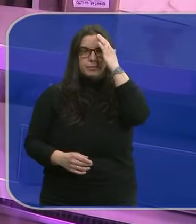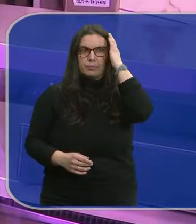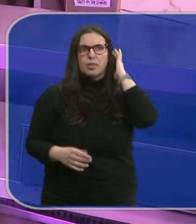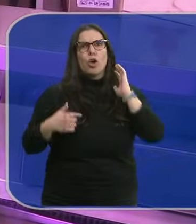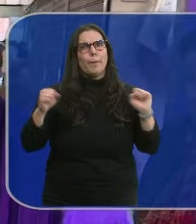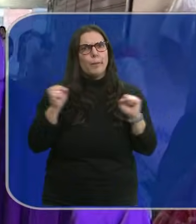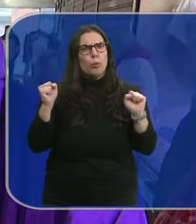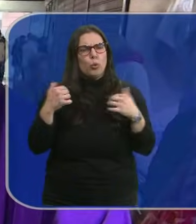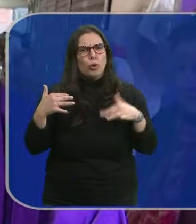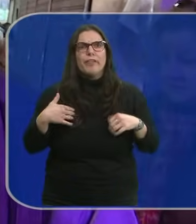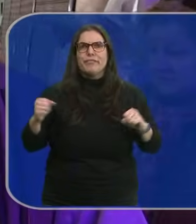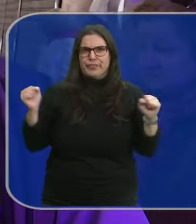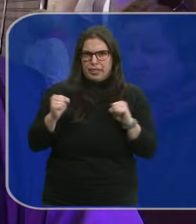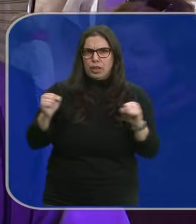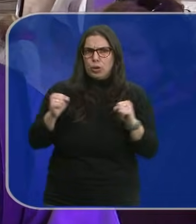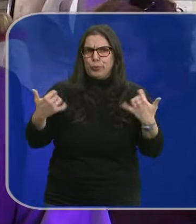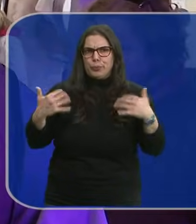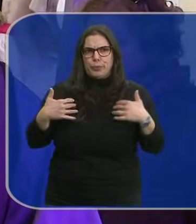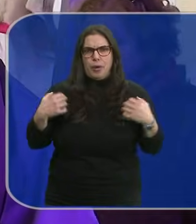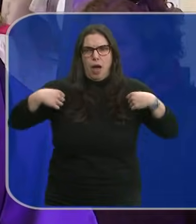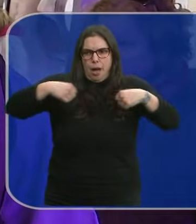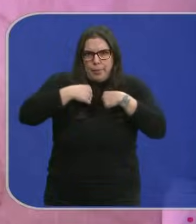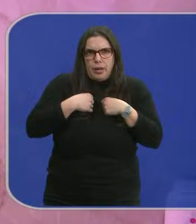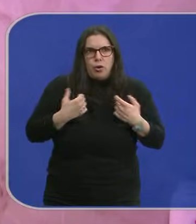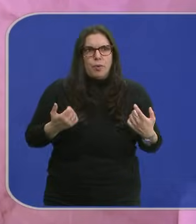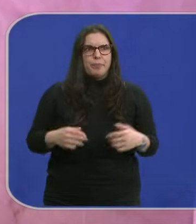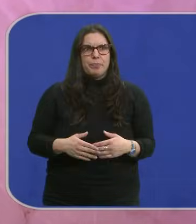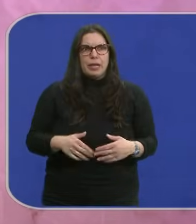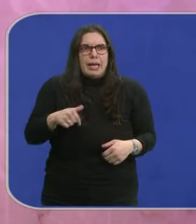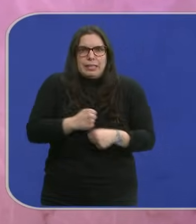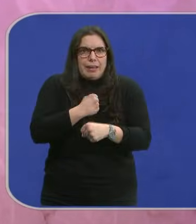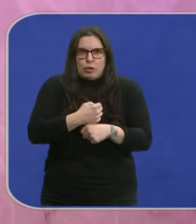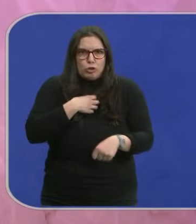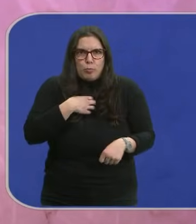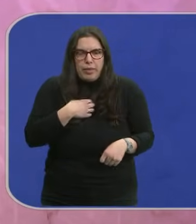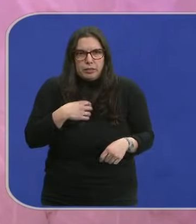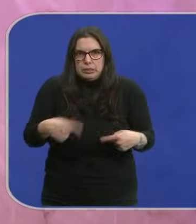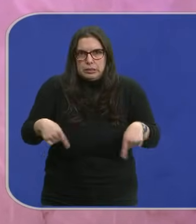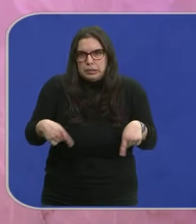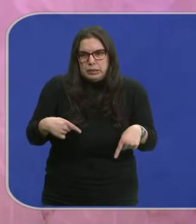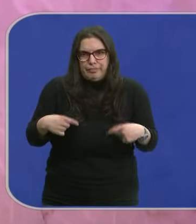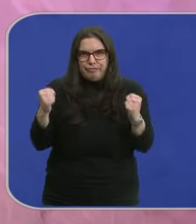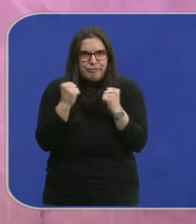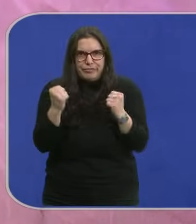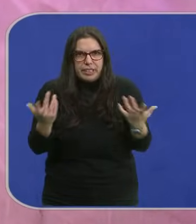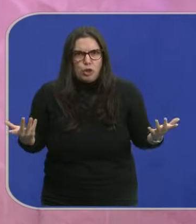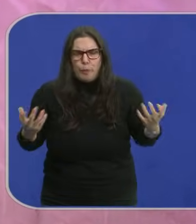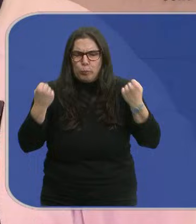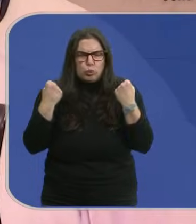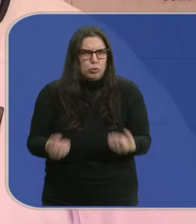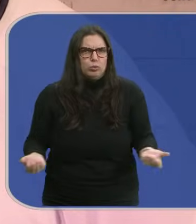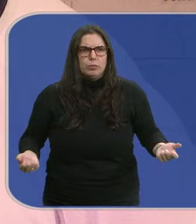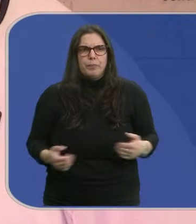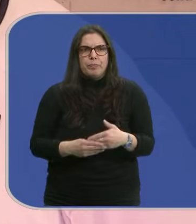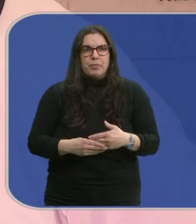Hace mucho frío. Hace frío. Estamos aquí con abrigo de invierno. Es que así no se puede trabajar. Es que hace muchísimo frío, muchísimo.